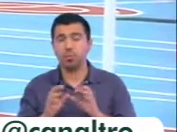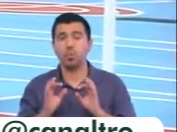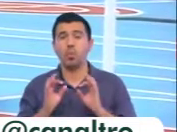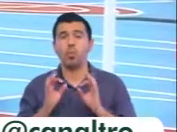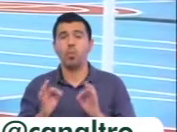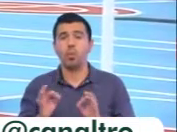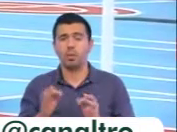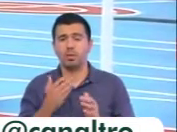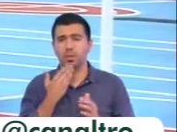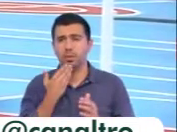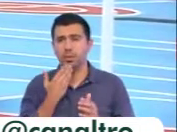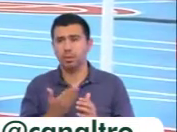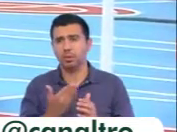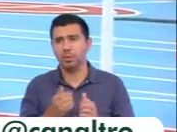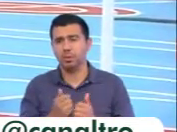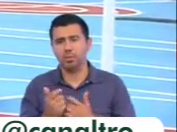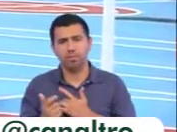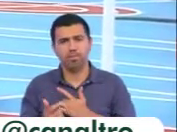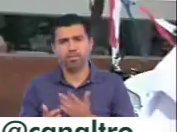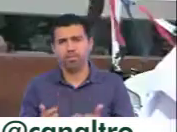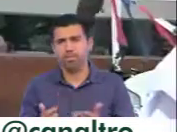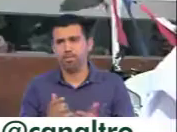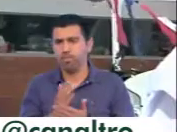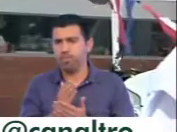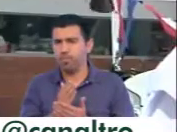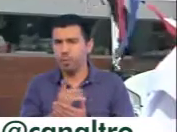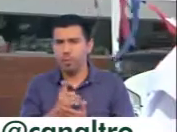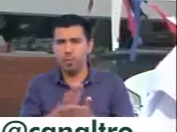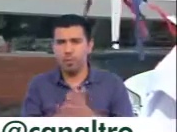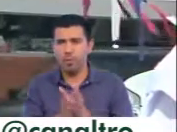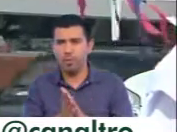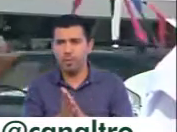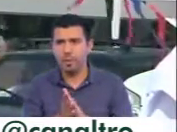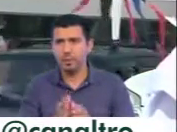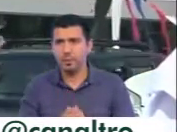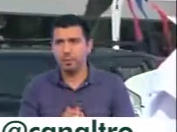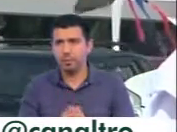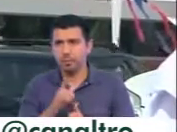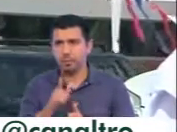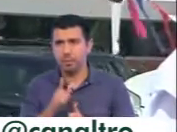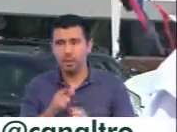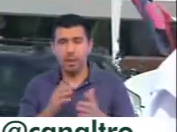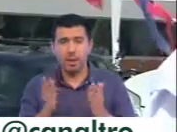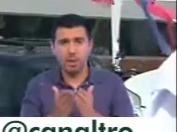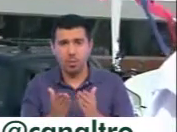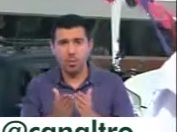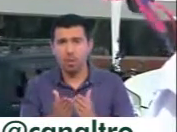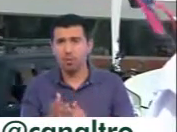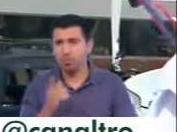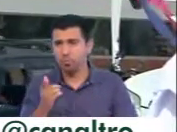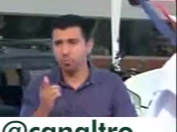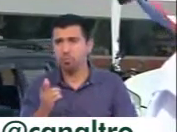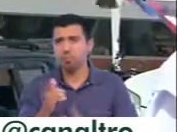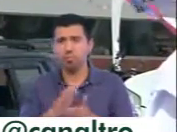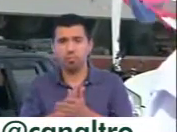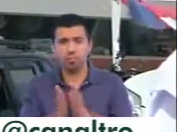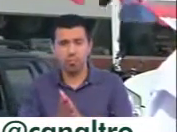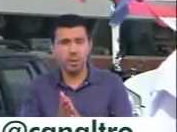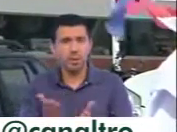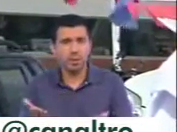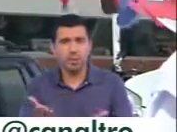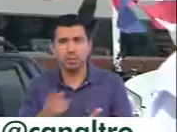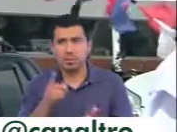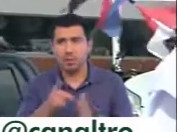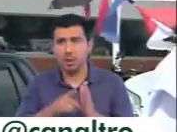paz para esta región del país que a través de la educación logramos desarrollo si hay desarrollo hay paz y si hay paz web y vamos a ir